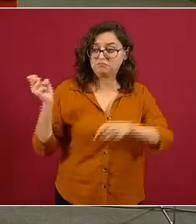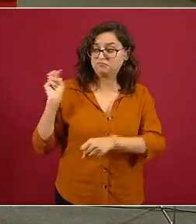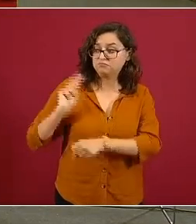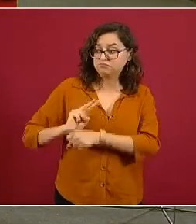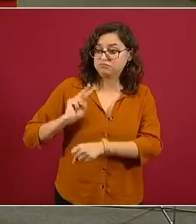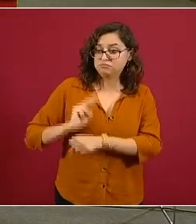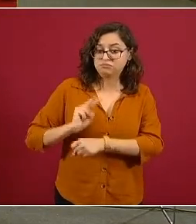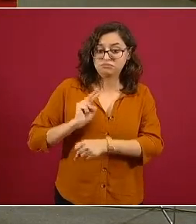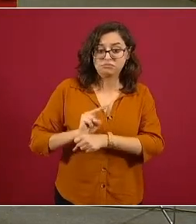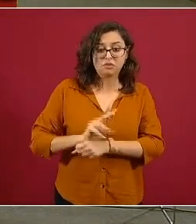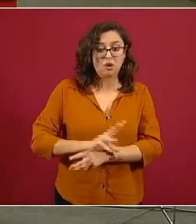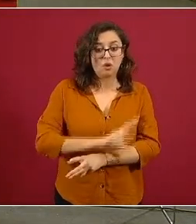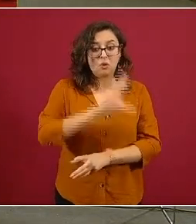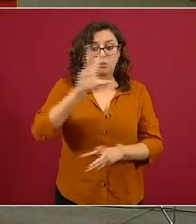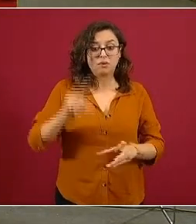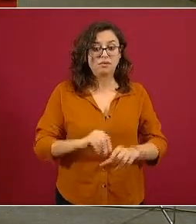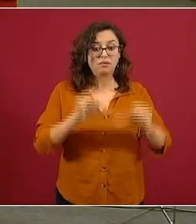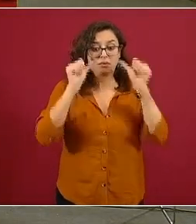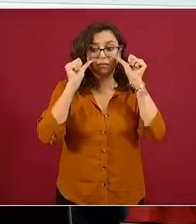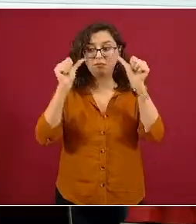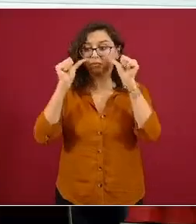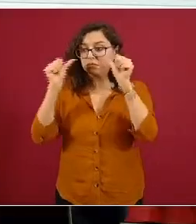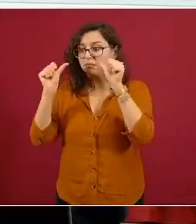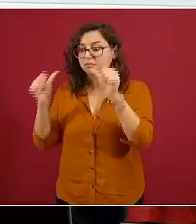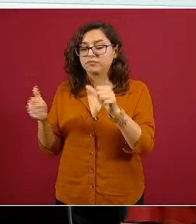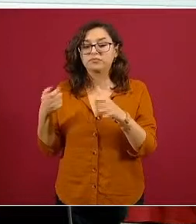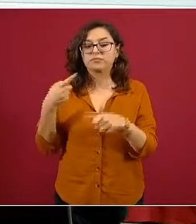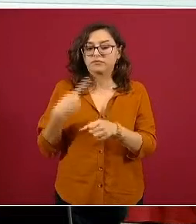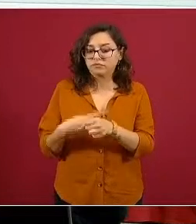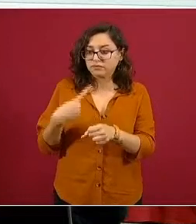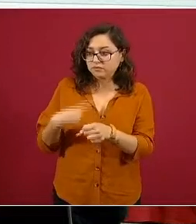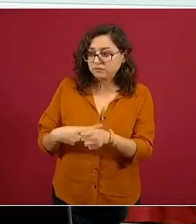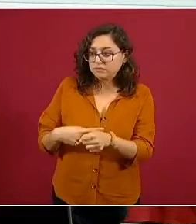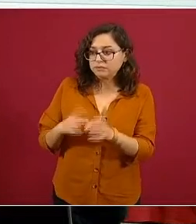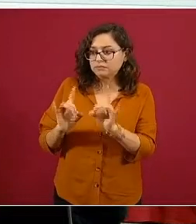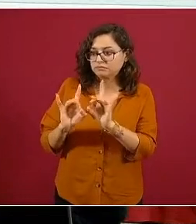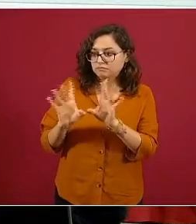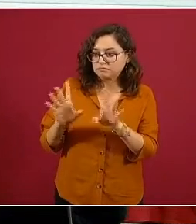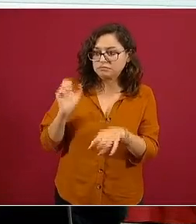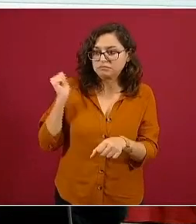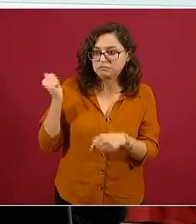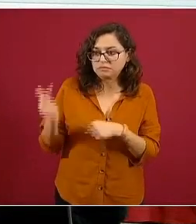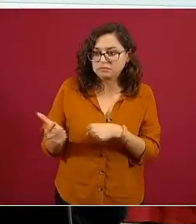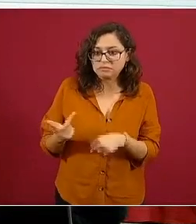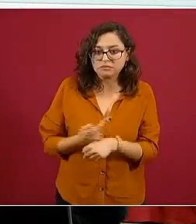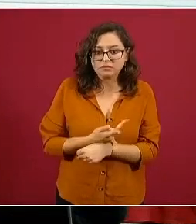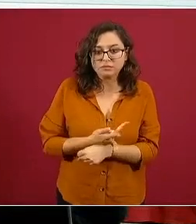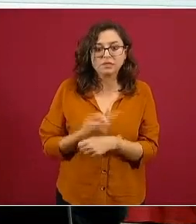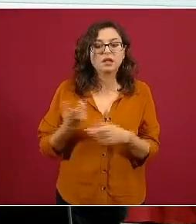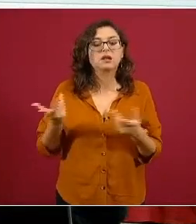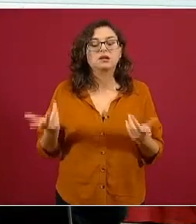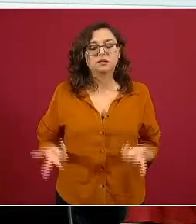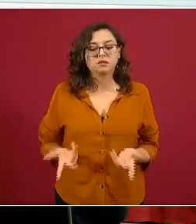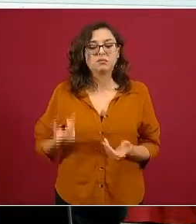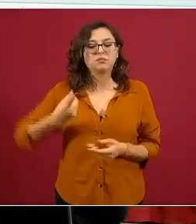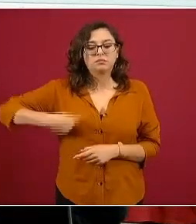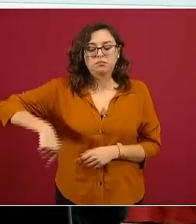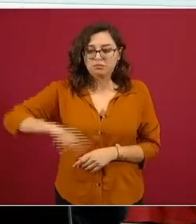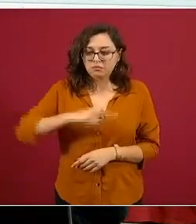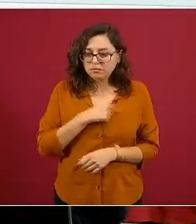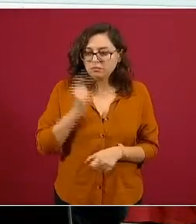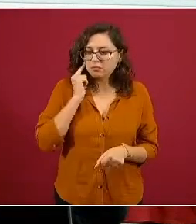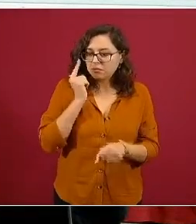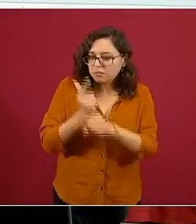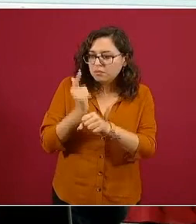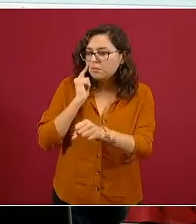decir que tenemos coberturas muy altas, pero si tengo casos, algo puede estar pasando. Una vez que ya trabajamos con los casos que se detectaron